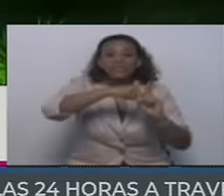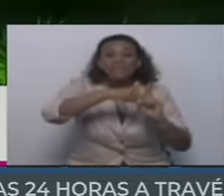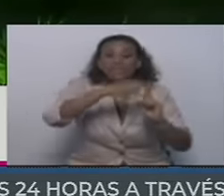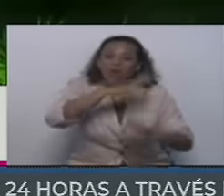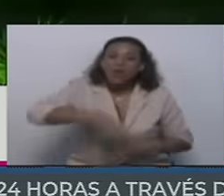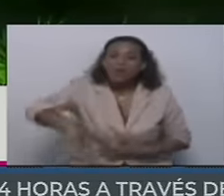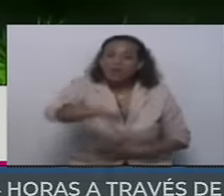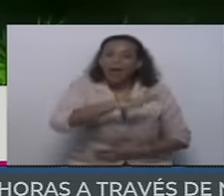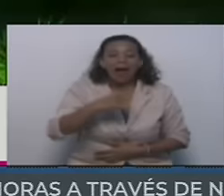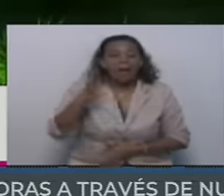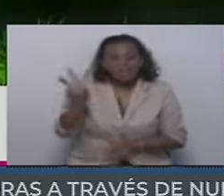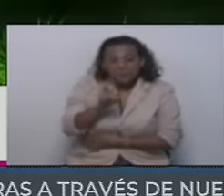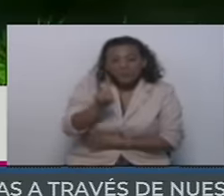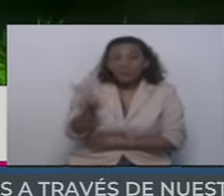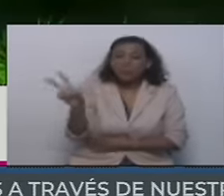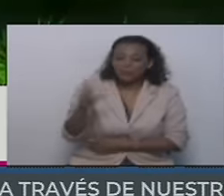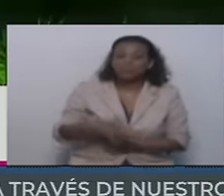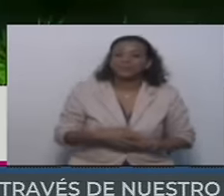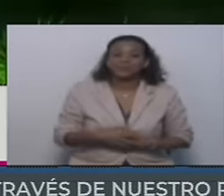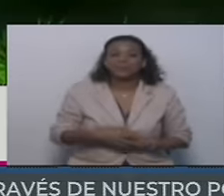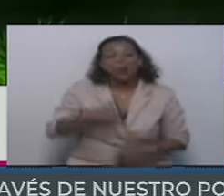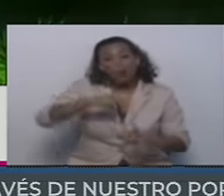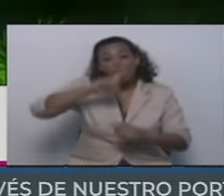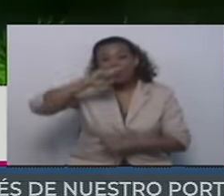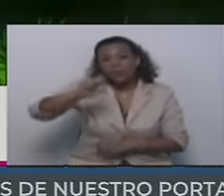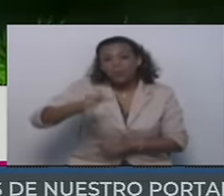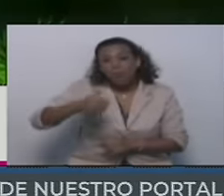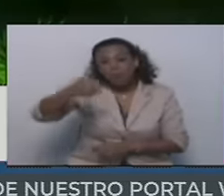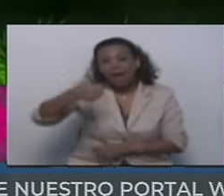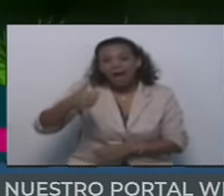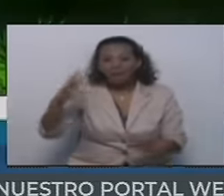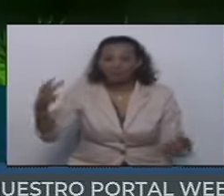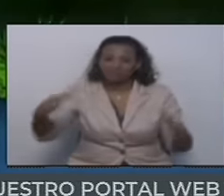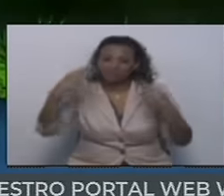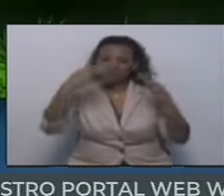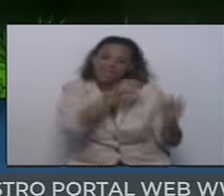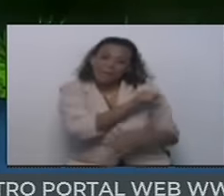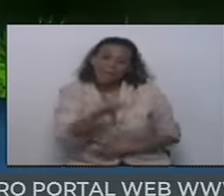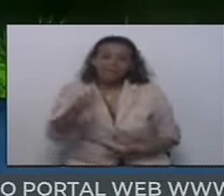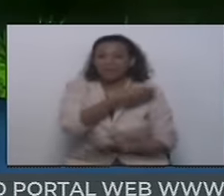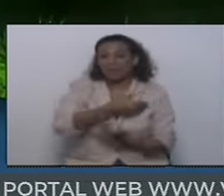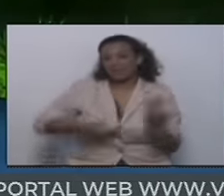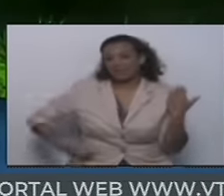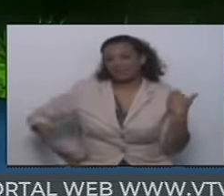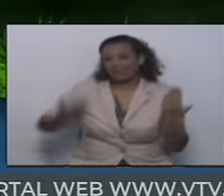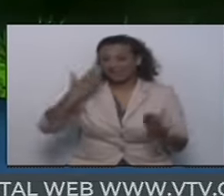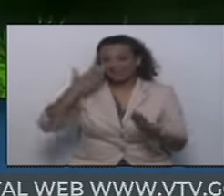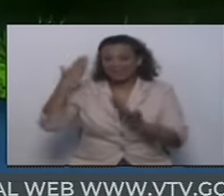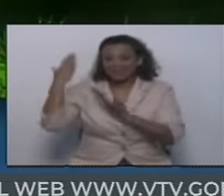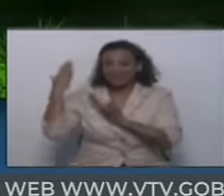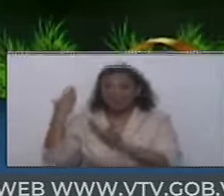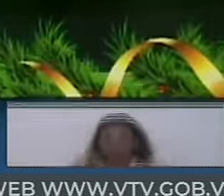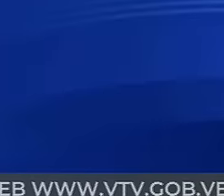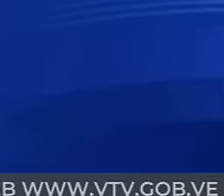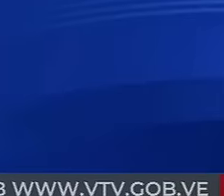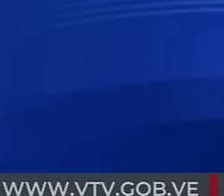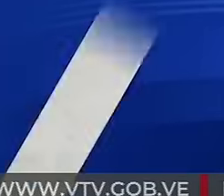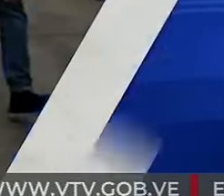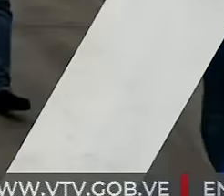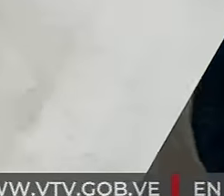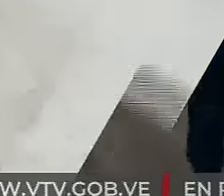la realidad del pueblo de Venezuela. Con Maduro Más, vamos a ver, semana presidencial.